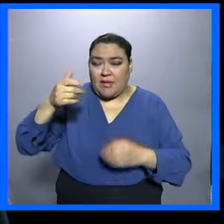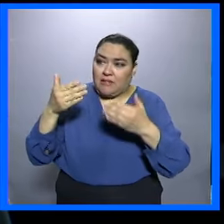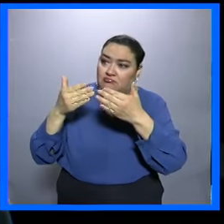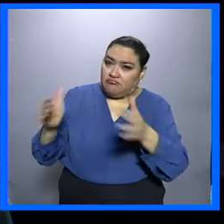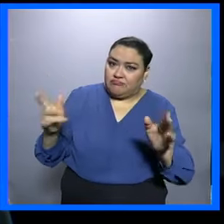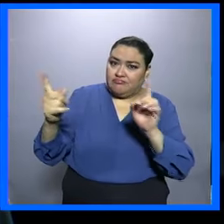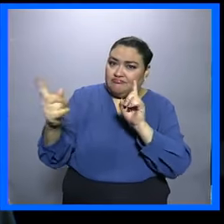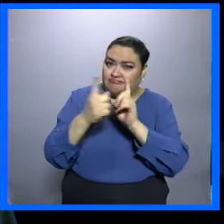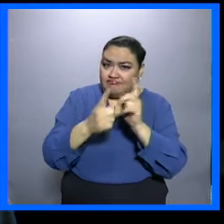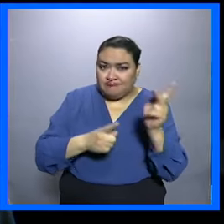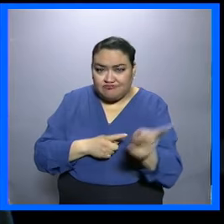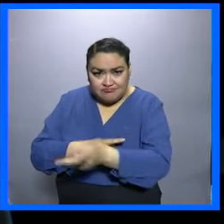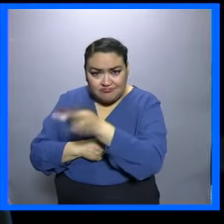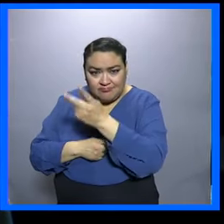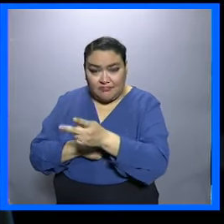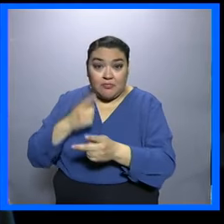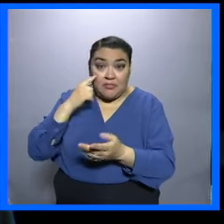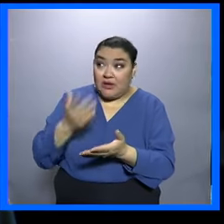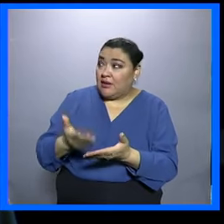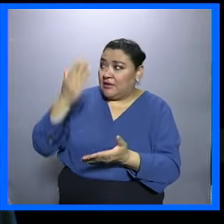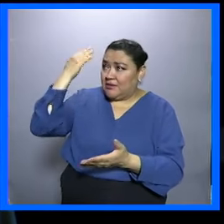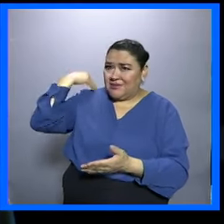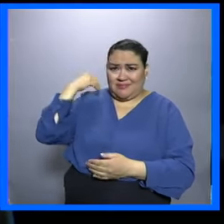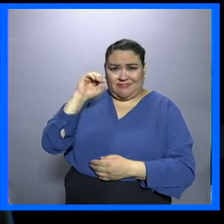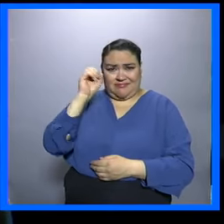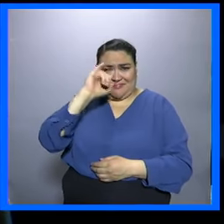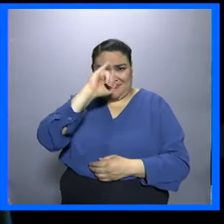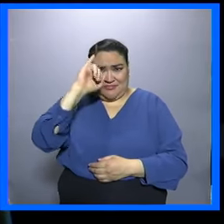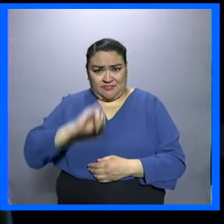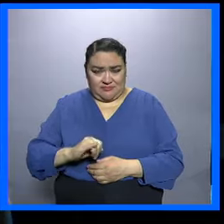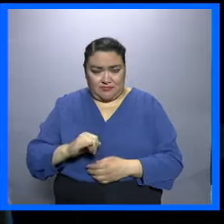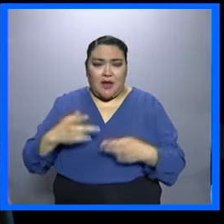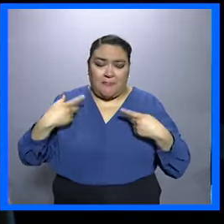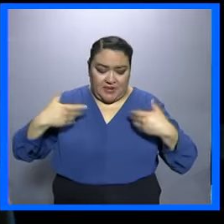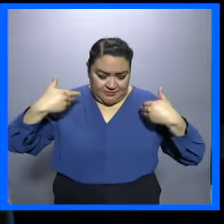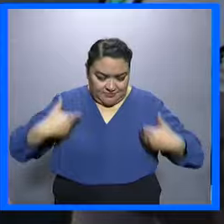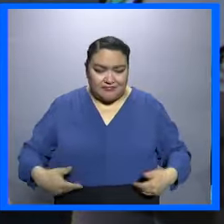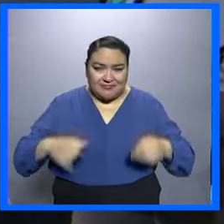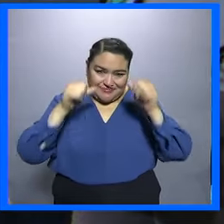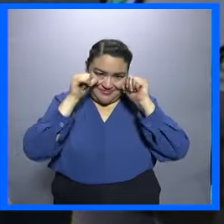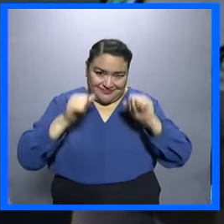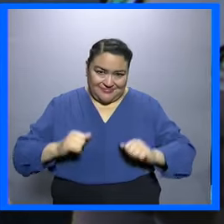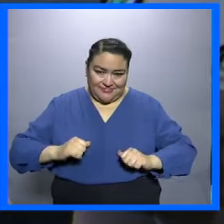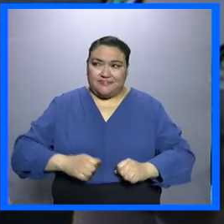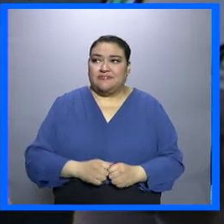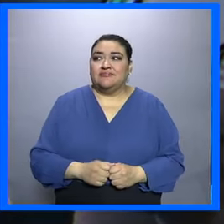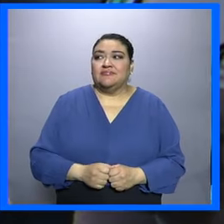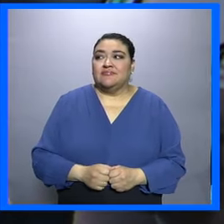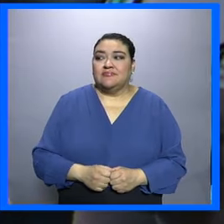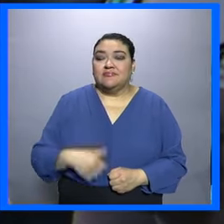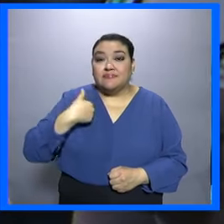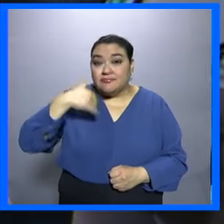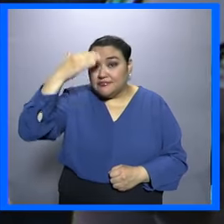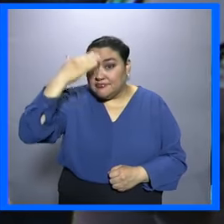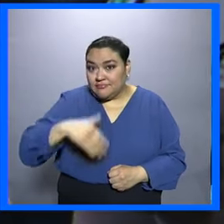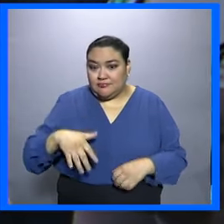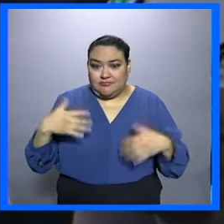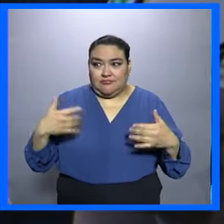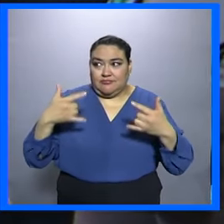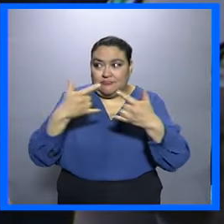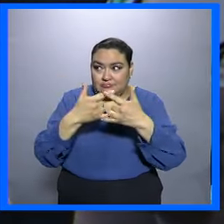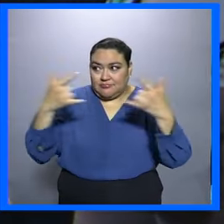consulta que no se había visto hace mucho tiempo y que no se tome en cuenta nuestras voces. Ha sido toda una